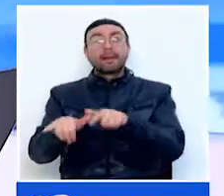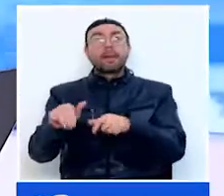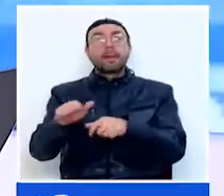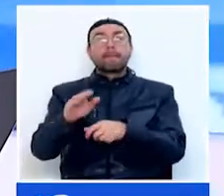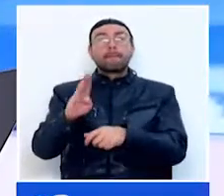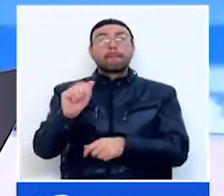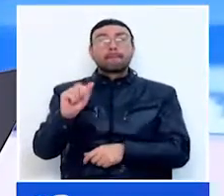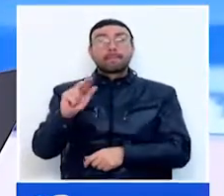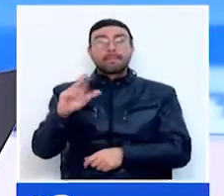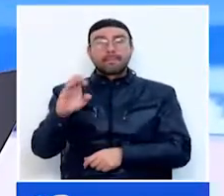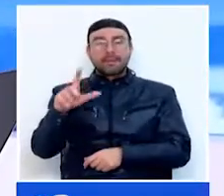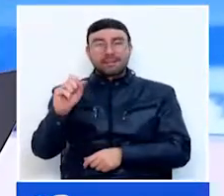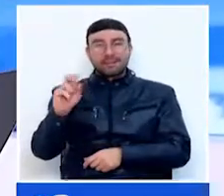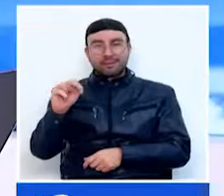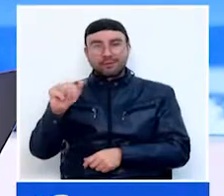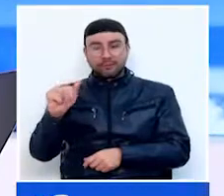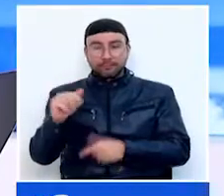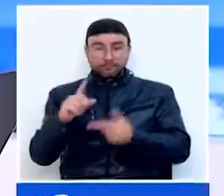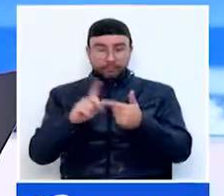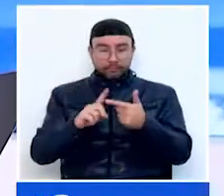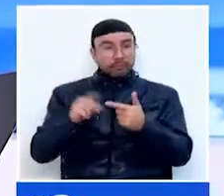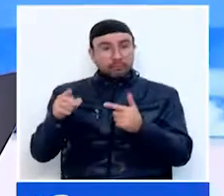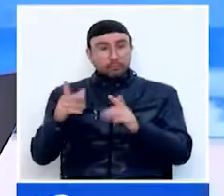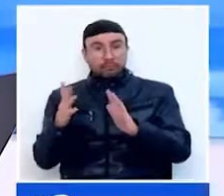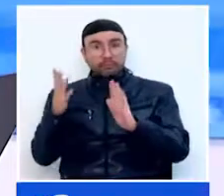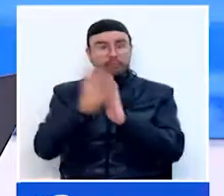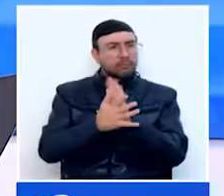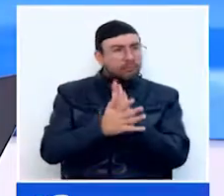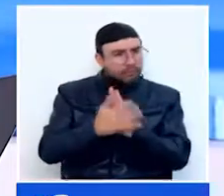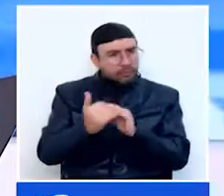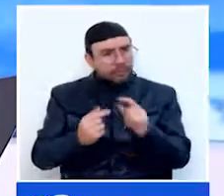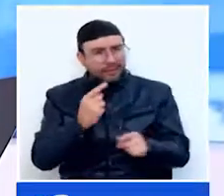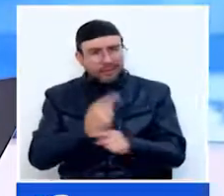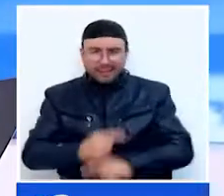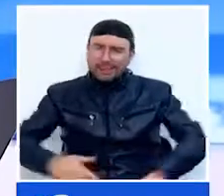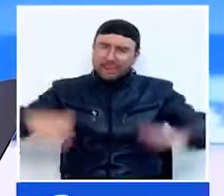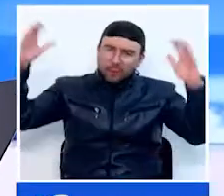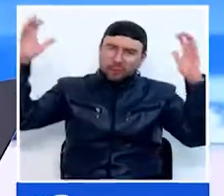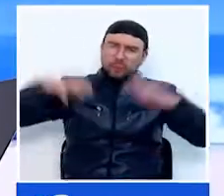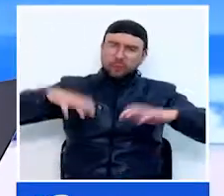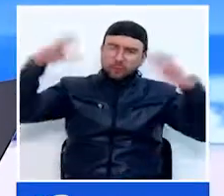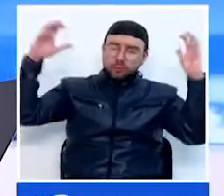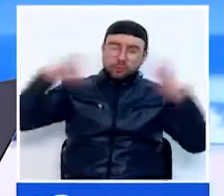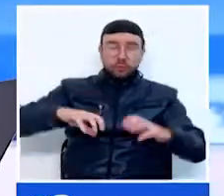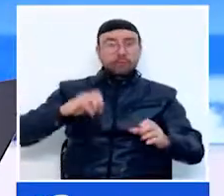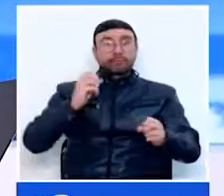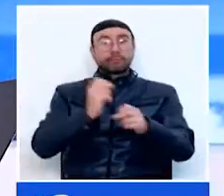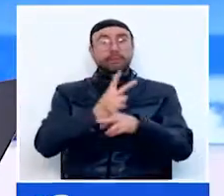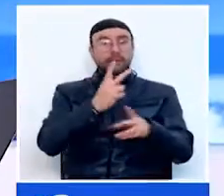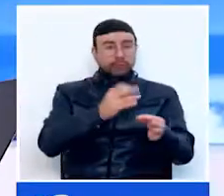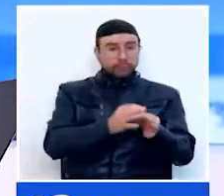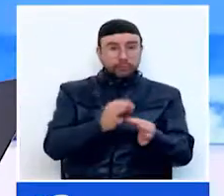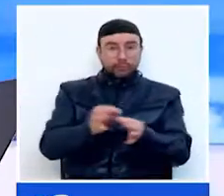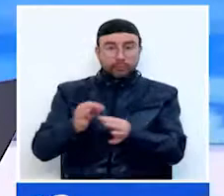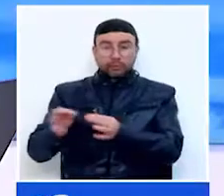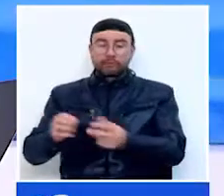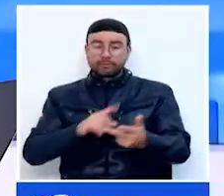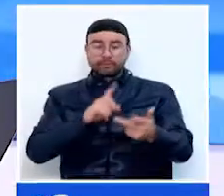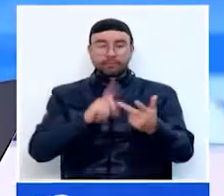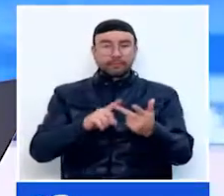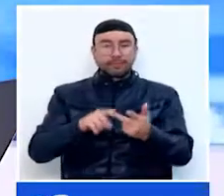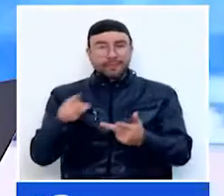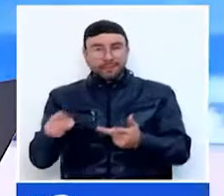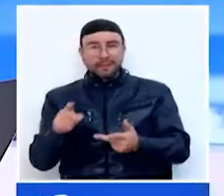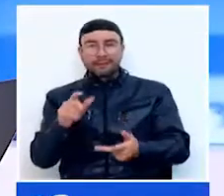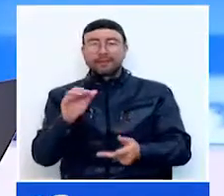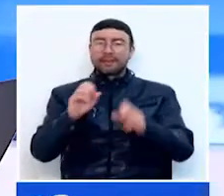la Dirección de Gestión del Riesgo Departamental señaló que producto de la temporada de lluvias hay alerta en varios municipios. La ruta de la telemedicina